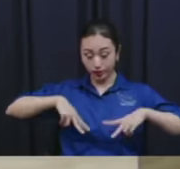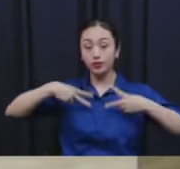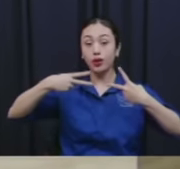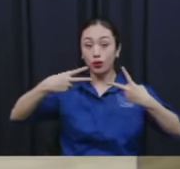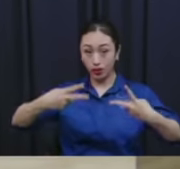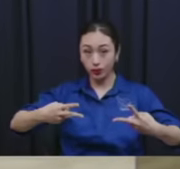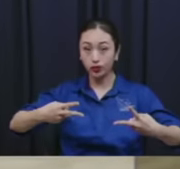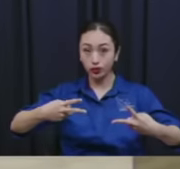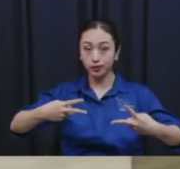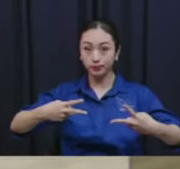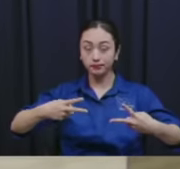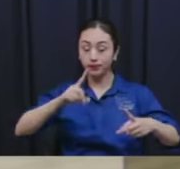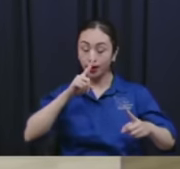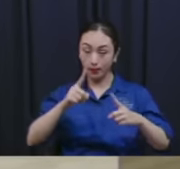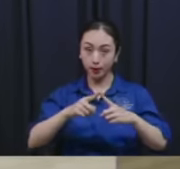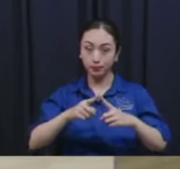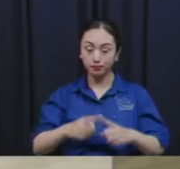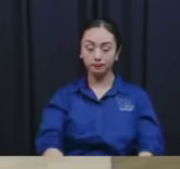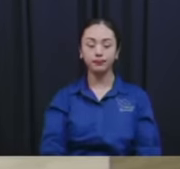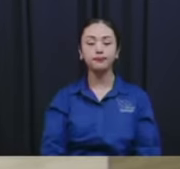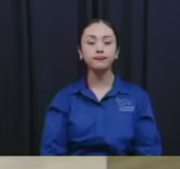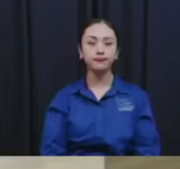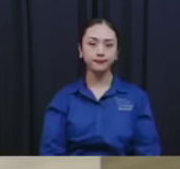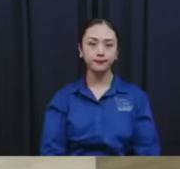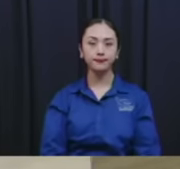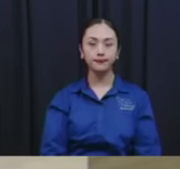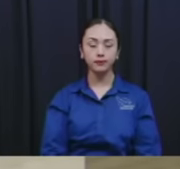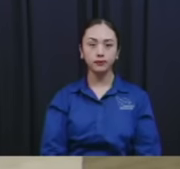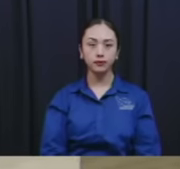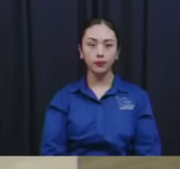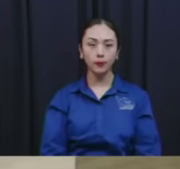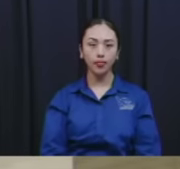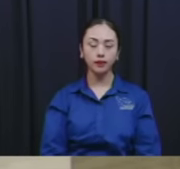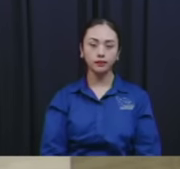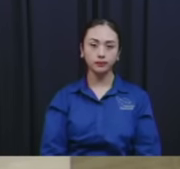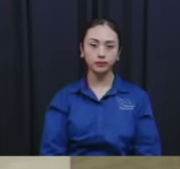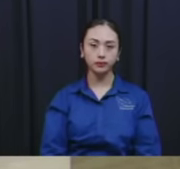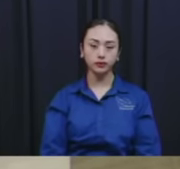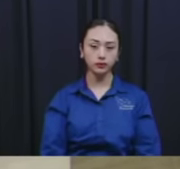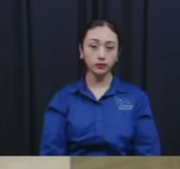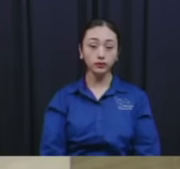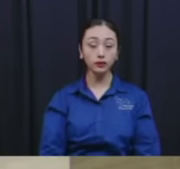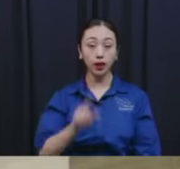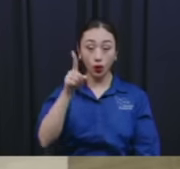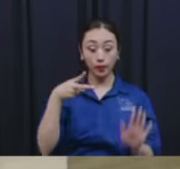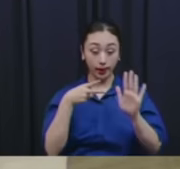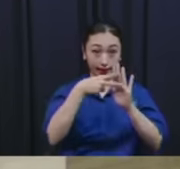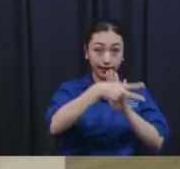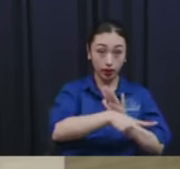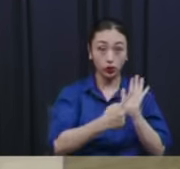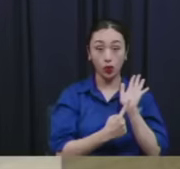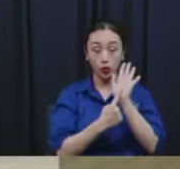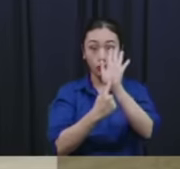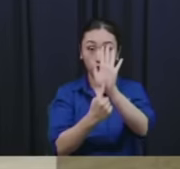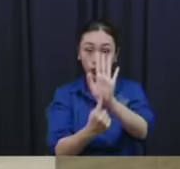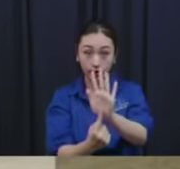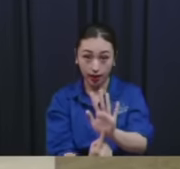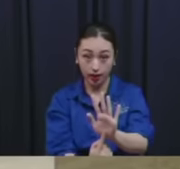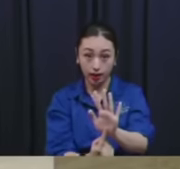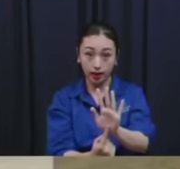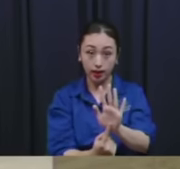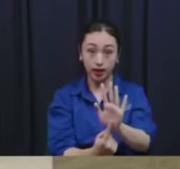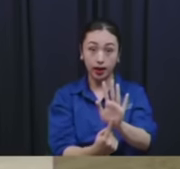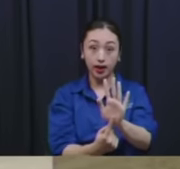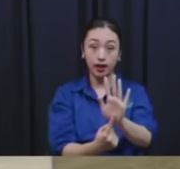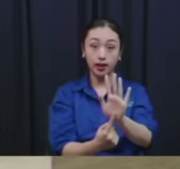Ho el que yo le he estado el versículo que le he estado mencionando desde la mañana de Daniel capítulo 4 para mostrarle que de hombre se sube a